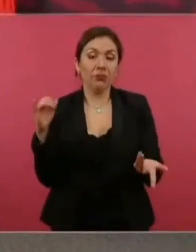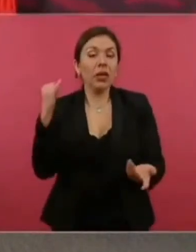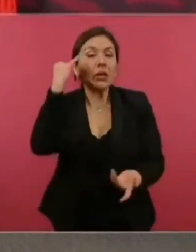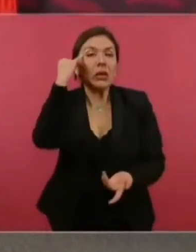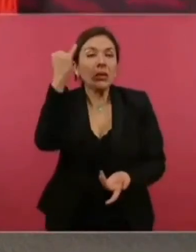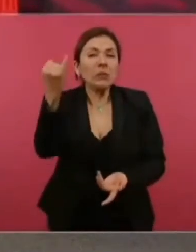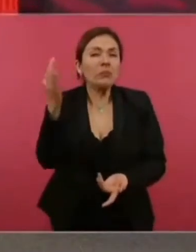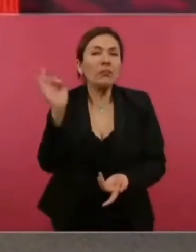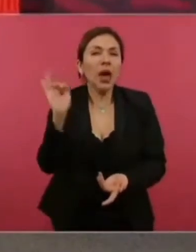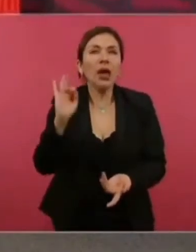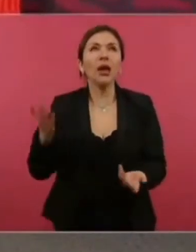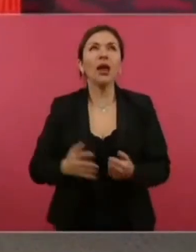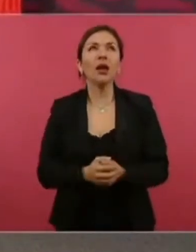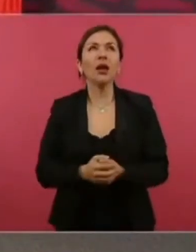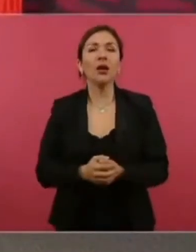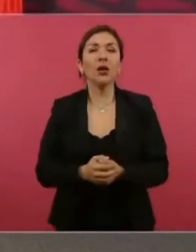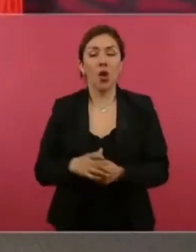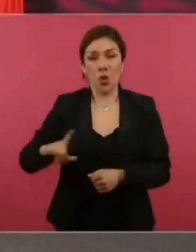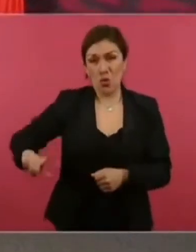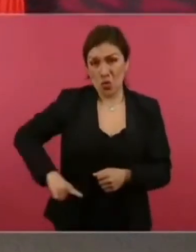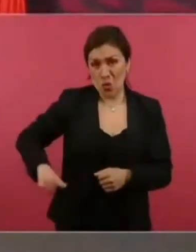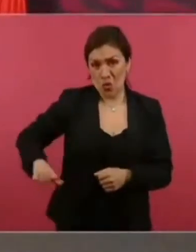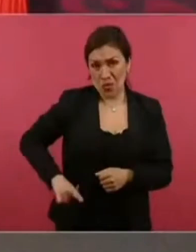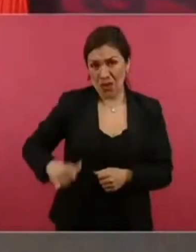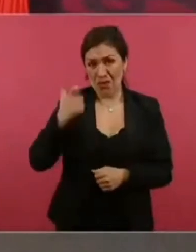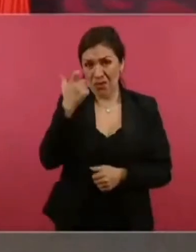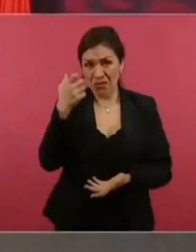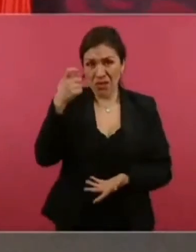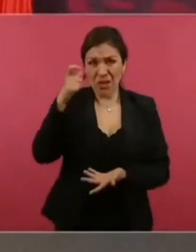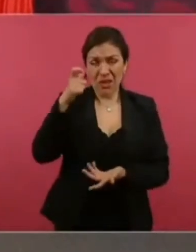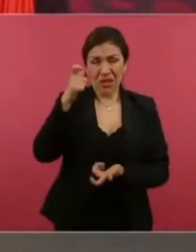Imaginen cuánto maneja el gobierno